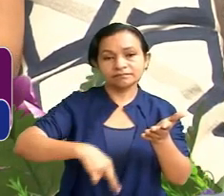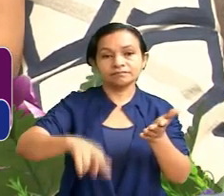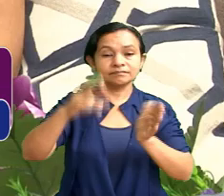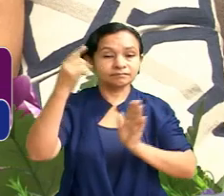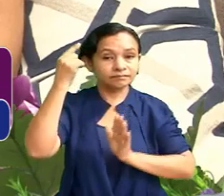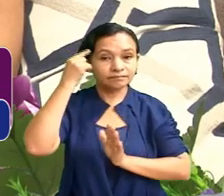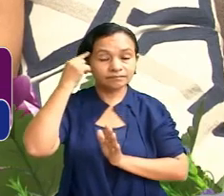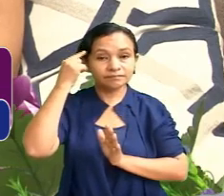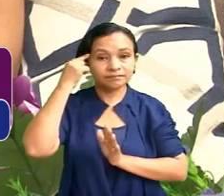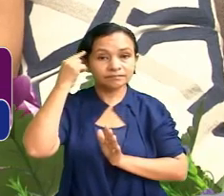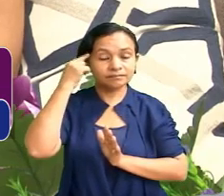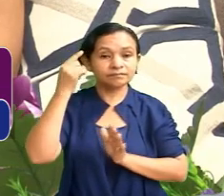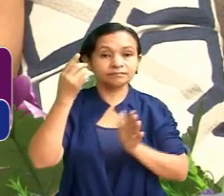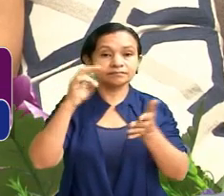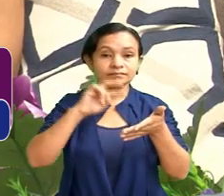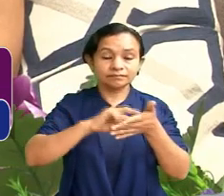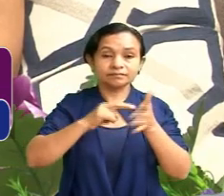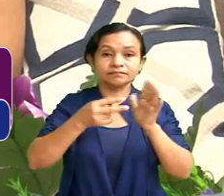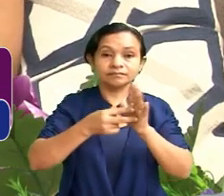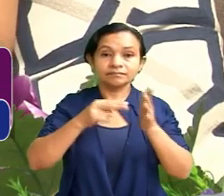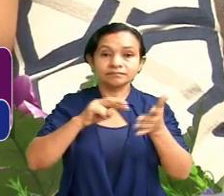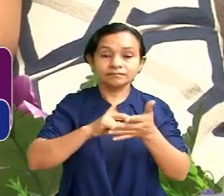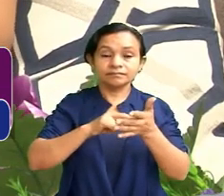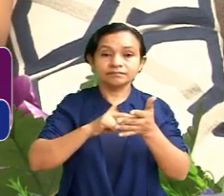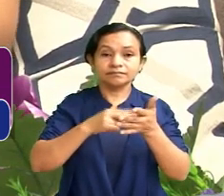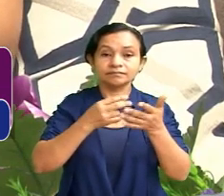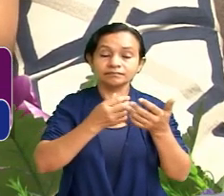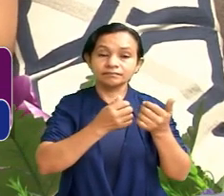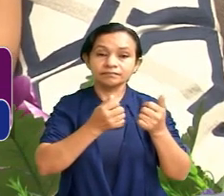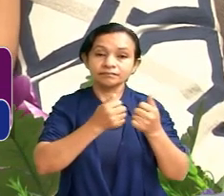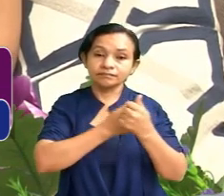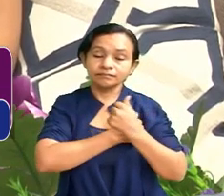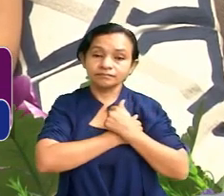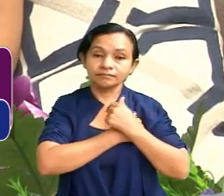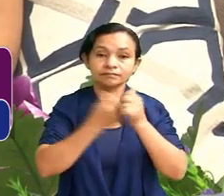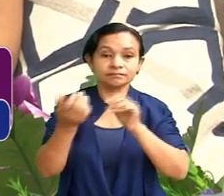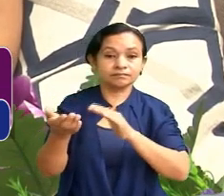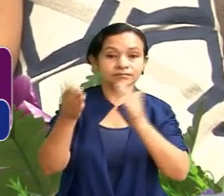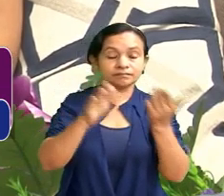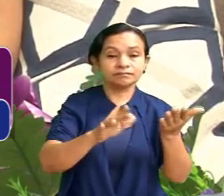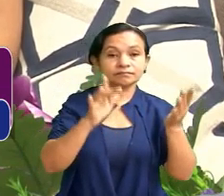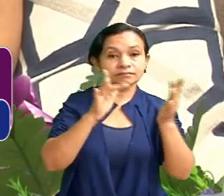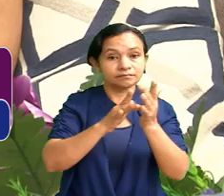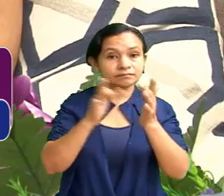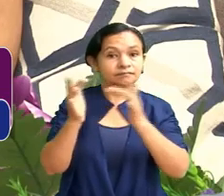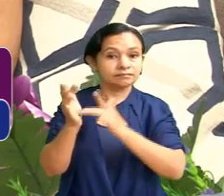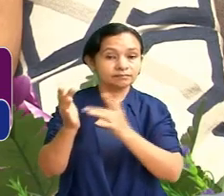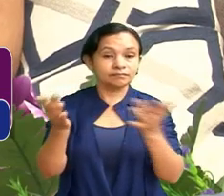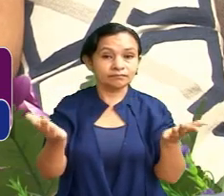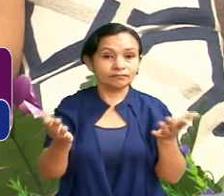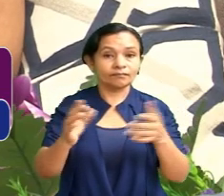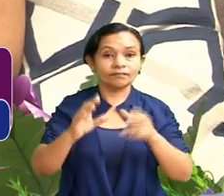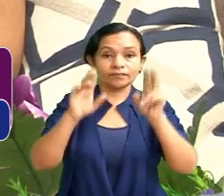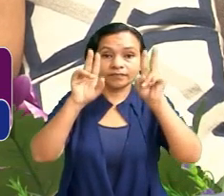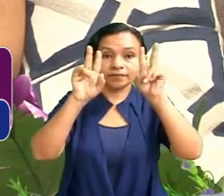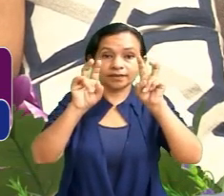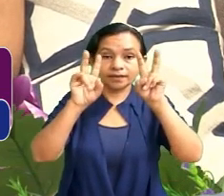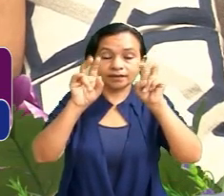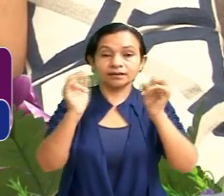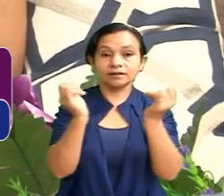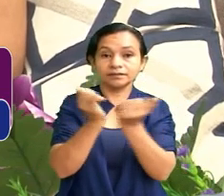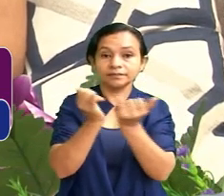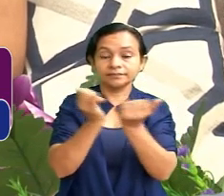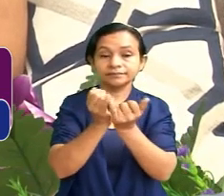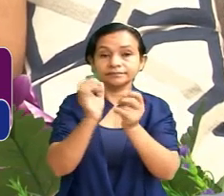verdad sobre lo que significa la pasión y la muerte de jesús entonces al respecto de eso también